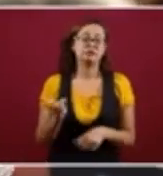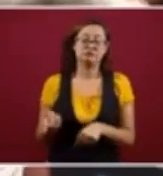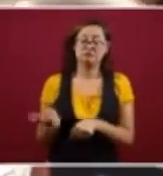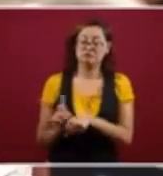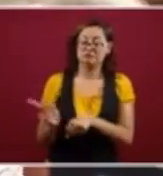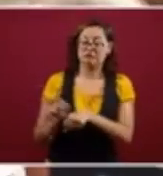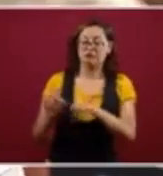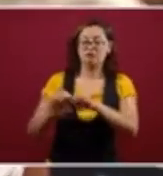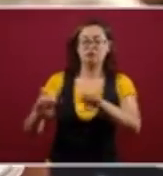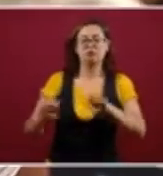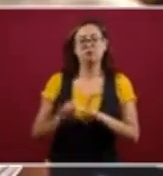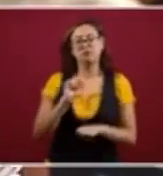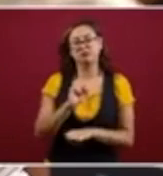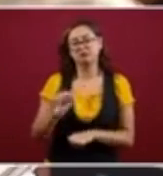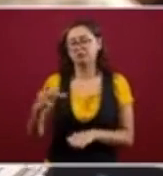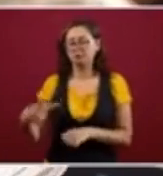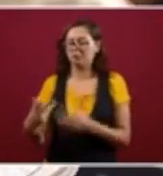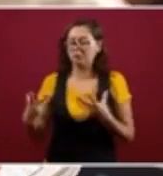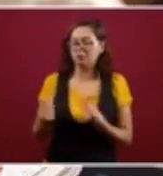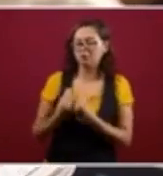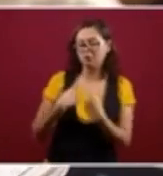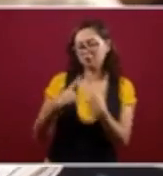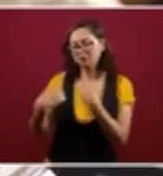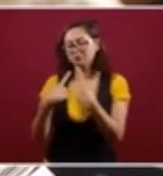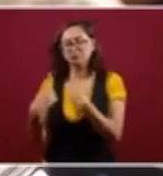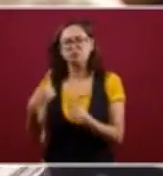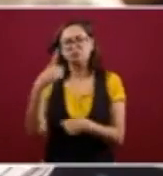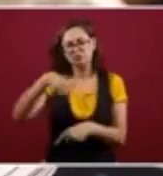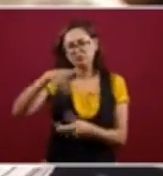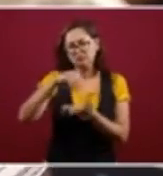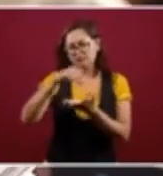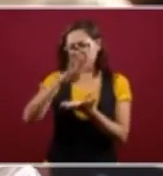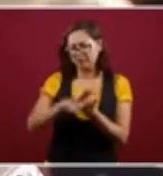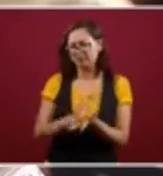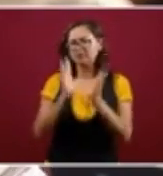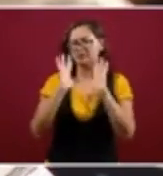tienen la cifra de que se registraron